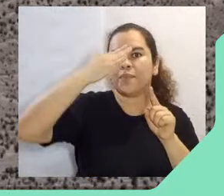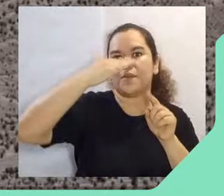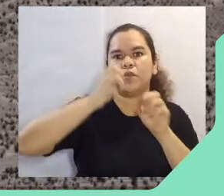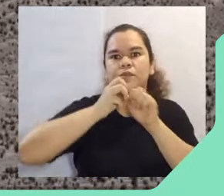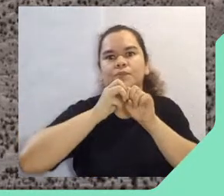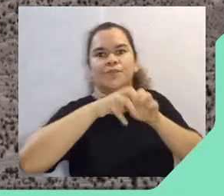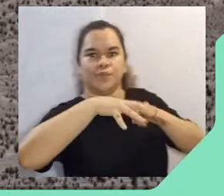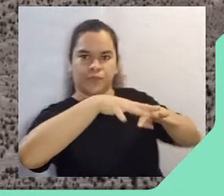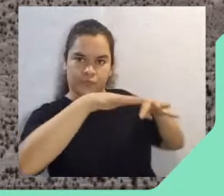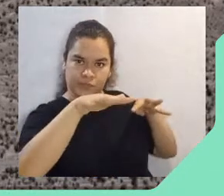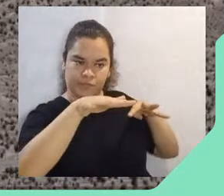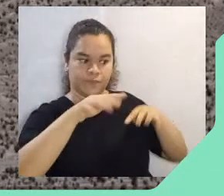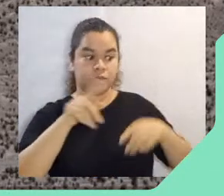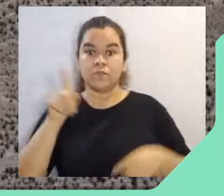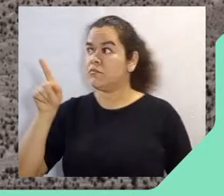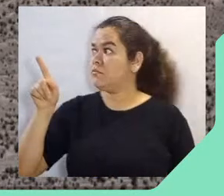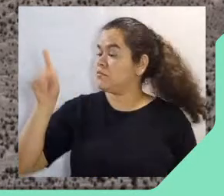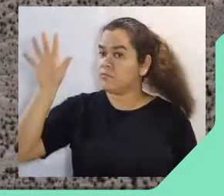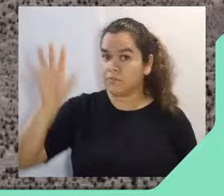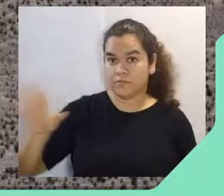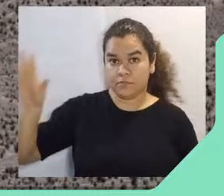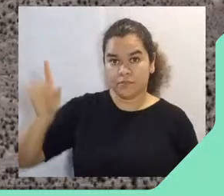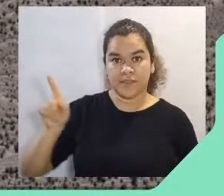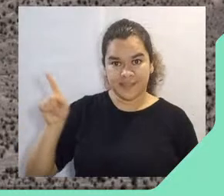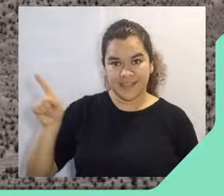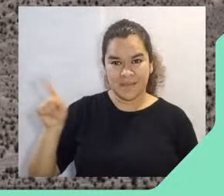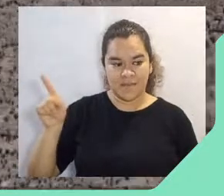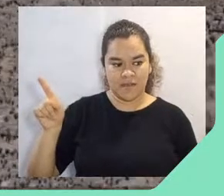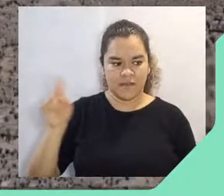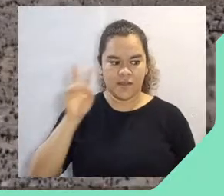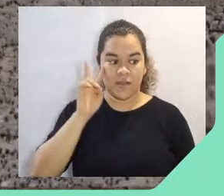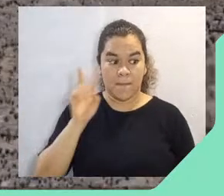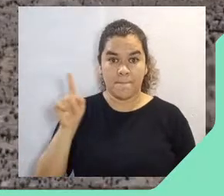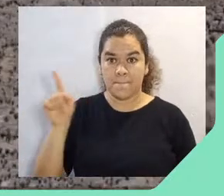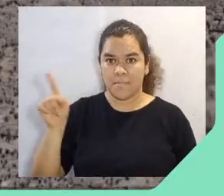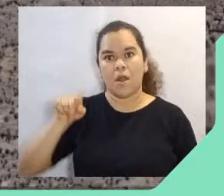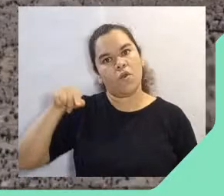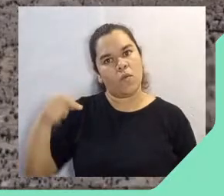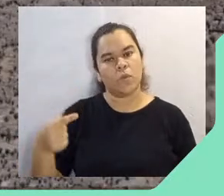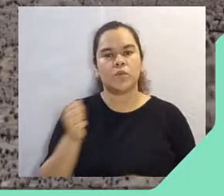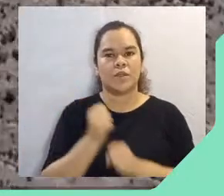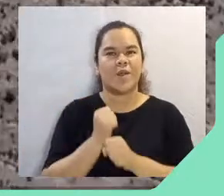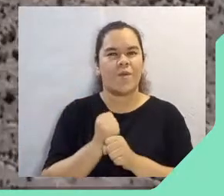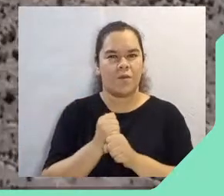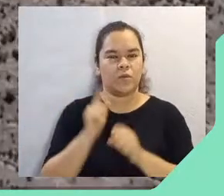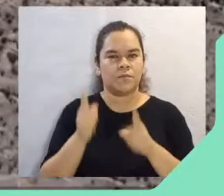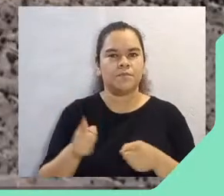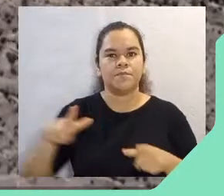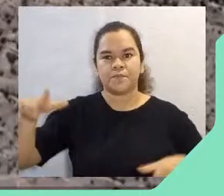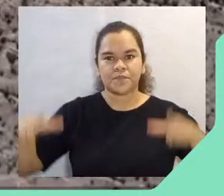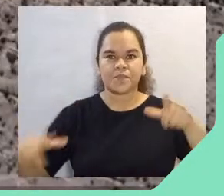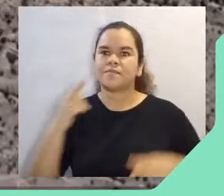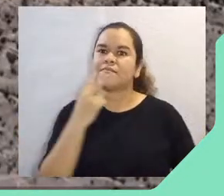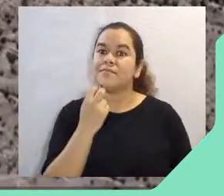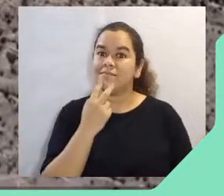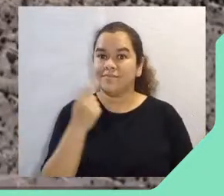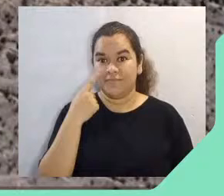Y aprovecho esta imagen para que ustedes vean el segundo lugar en el cual también se trabaja mucho. Aparte de las centrales eléctricas que hemos